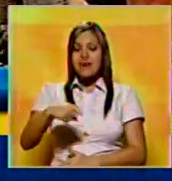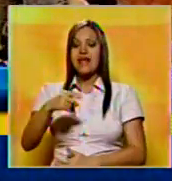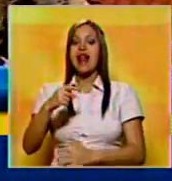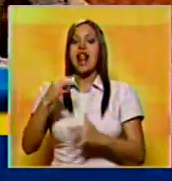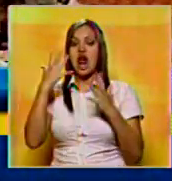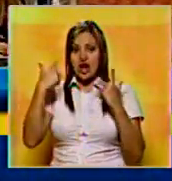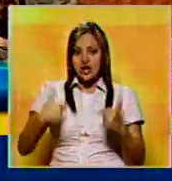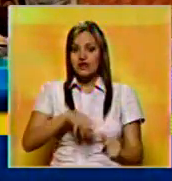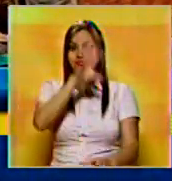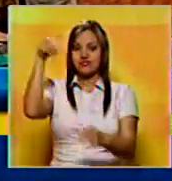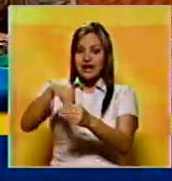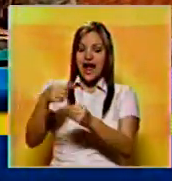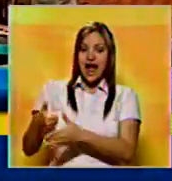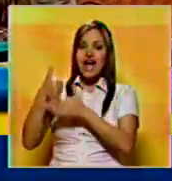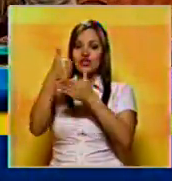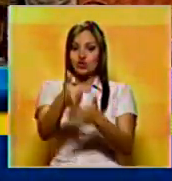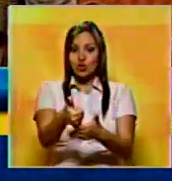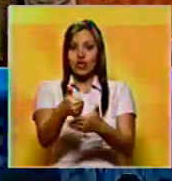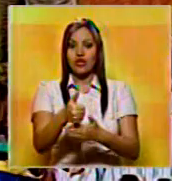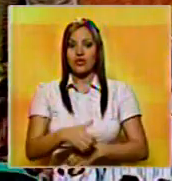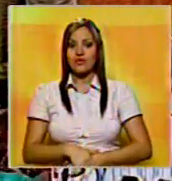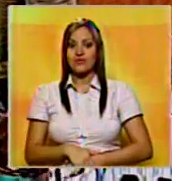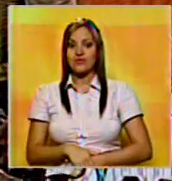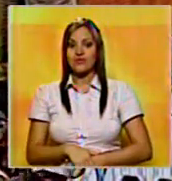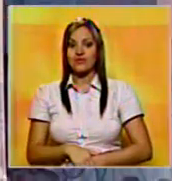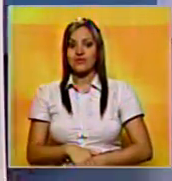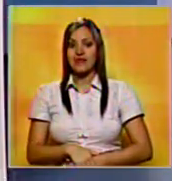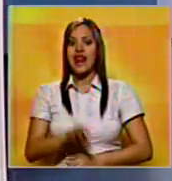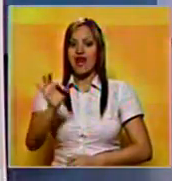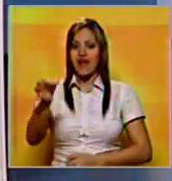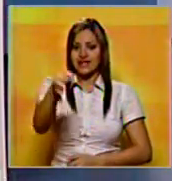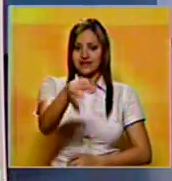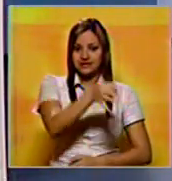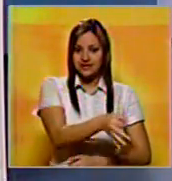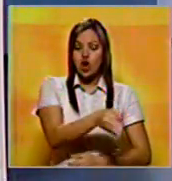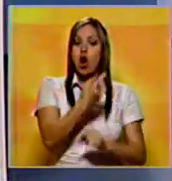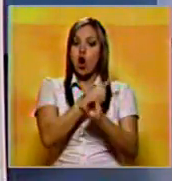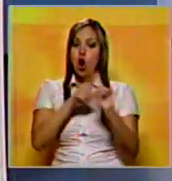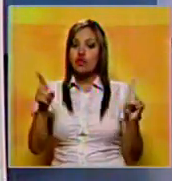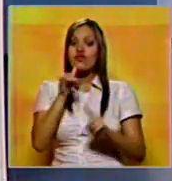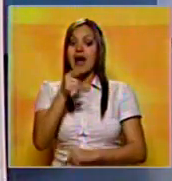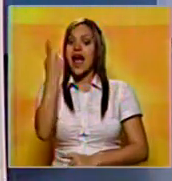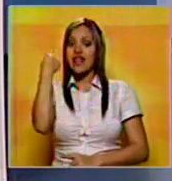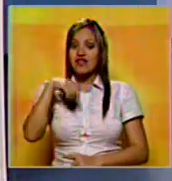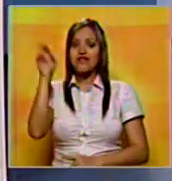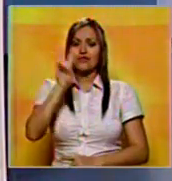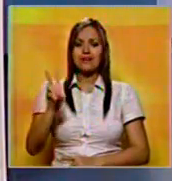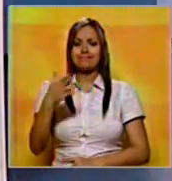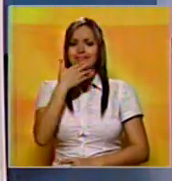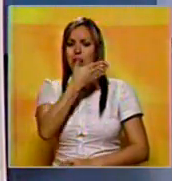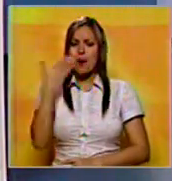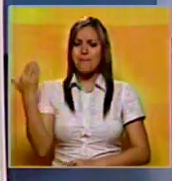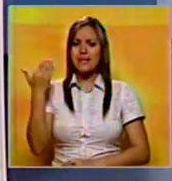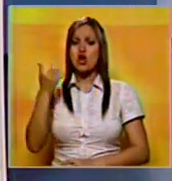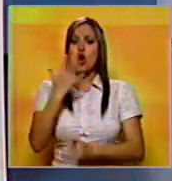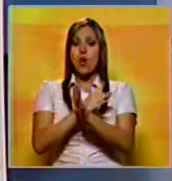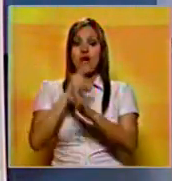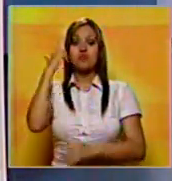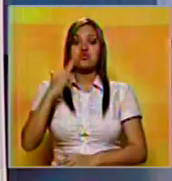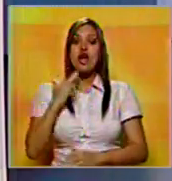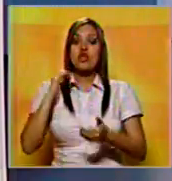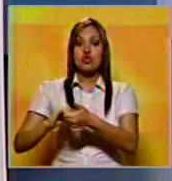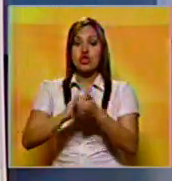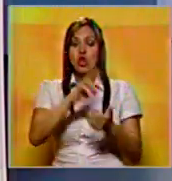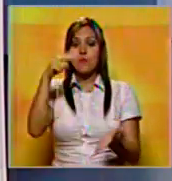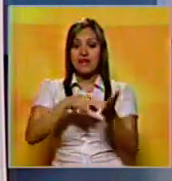instructor de infield y ayudará en el corrido de las bases. Y en otras notas, Venezuela vivió ayer otra destacada jornada de los Juegos Bolivarianos Trujillo 2013, en